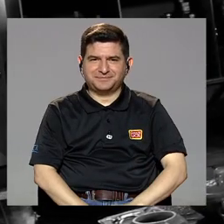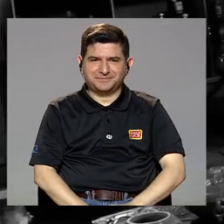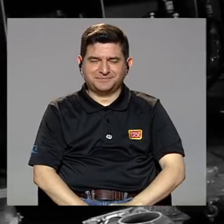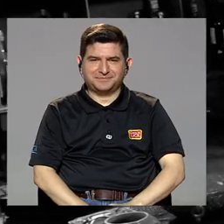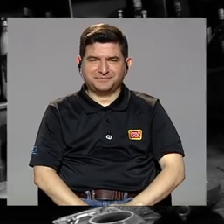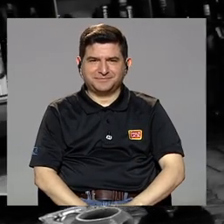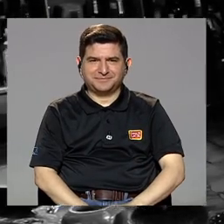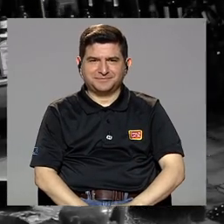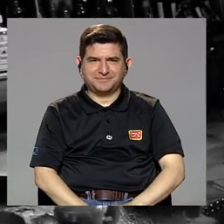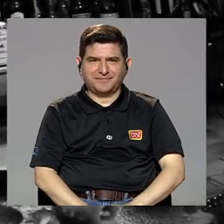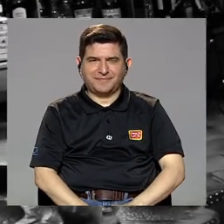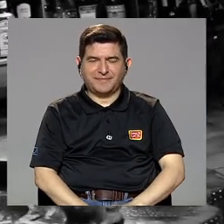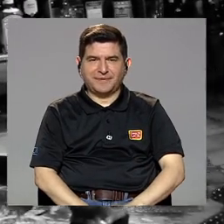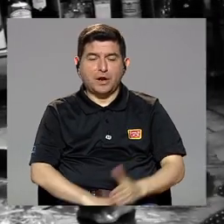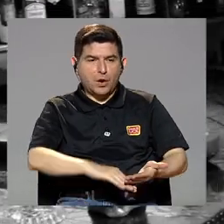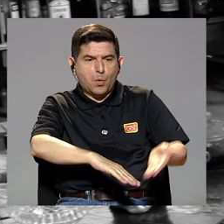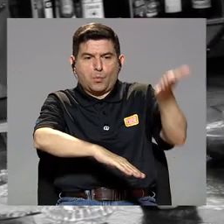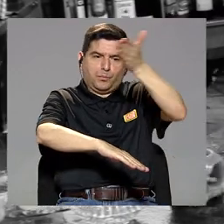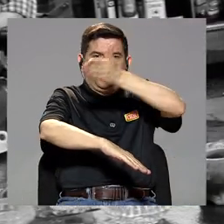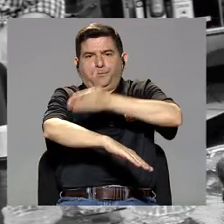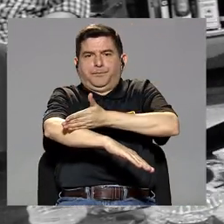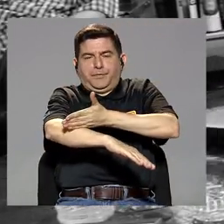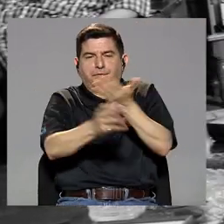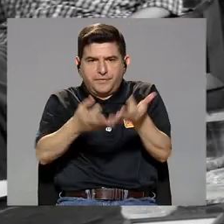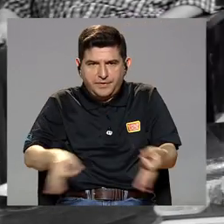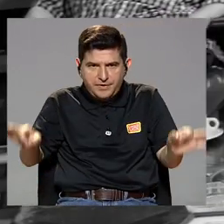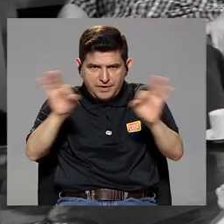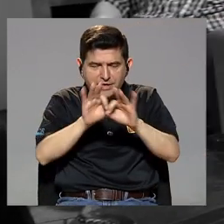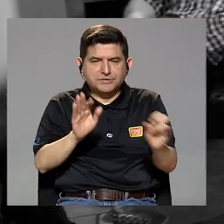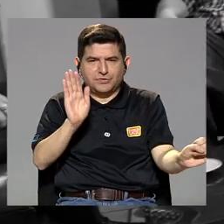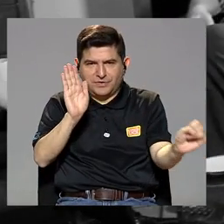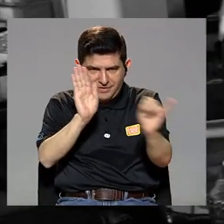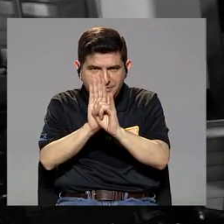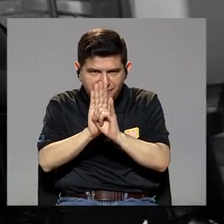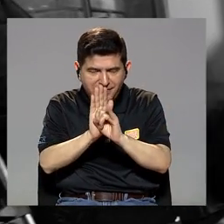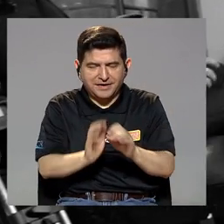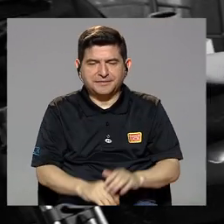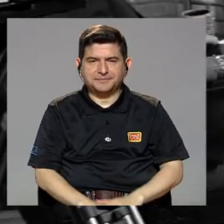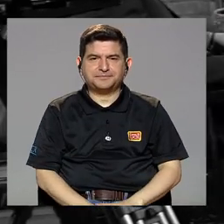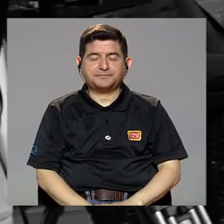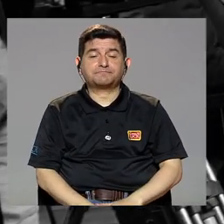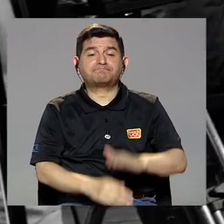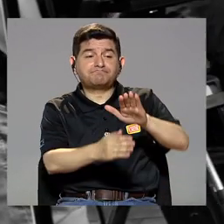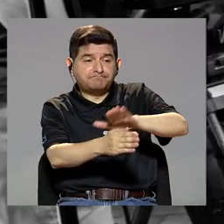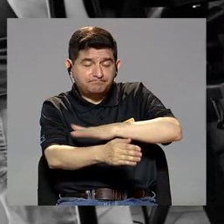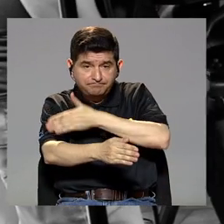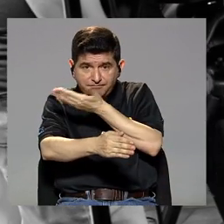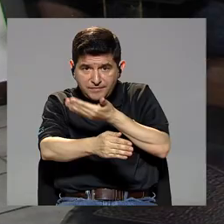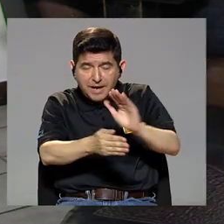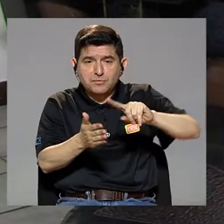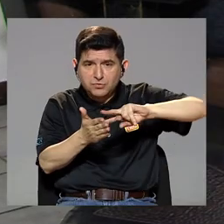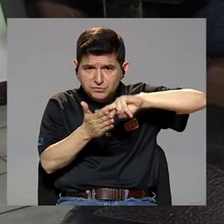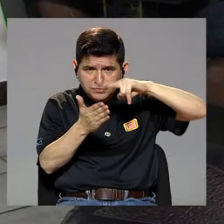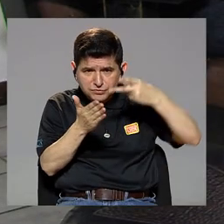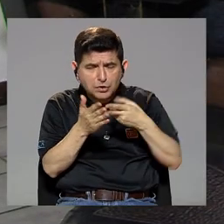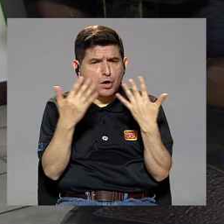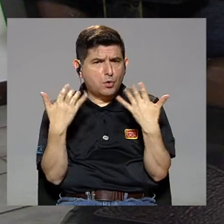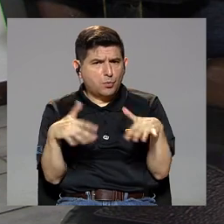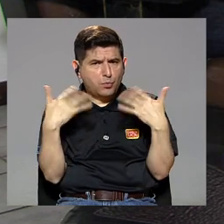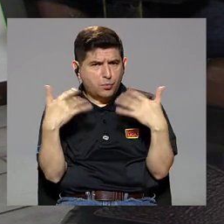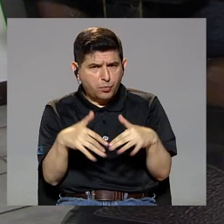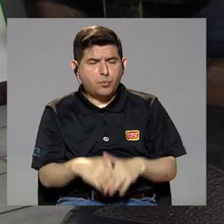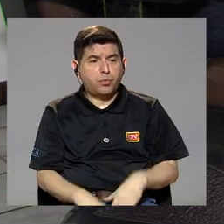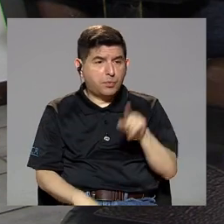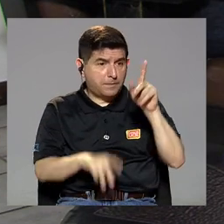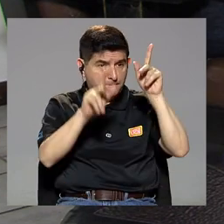ahí hay un gran salto en el que he identificado en el que la música significaba tanto para esa